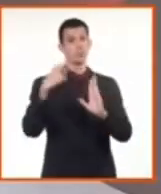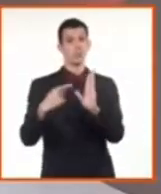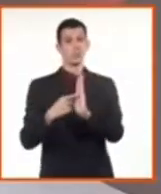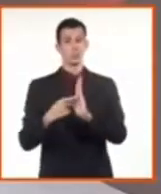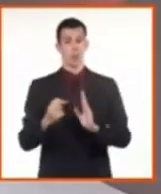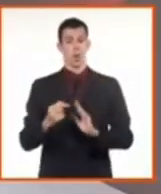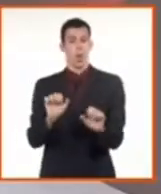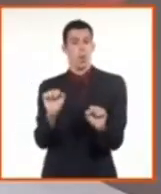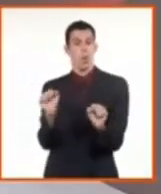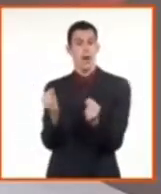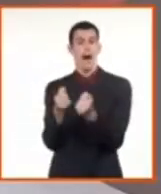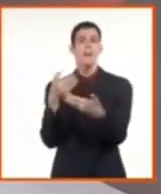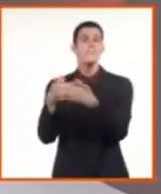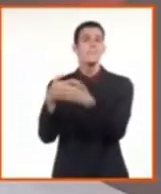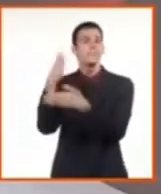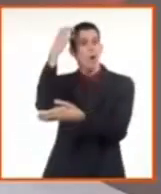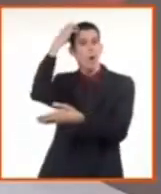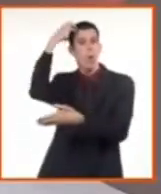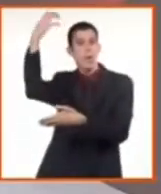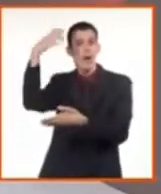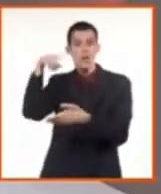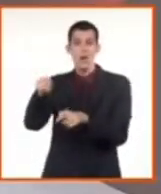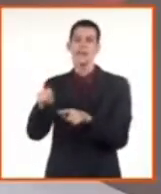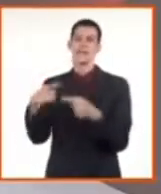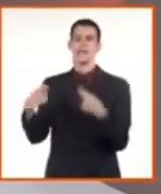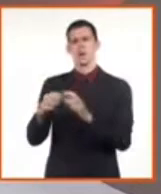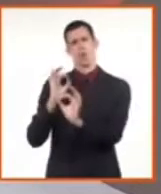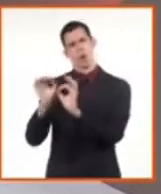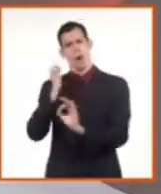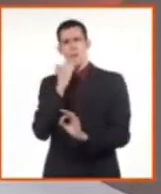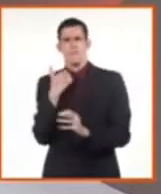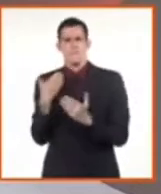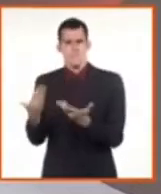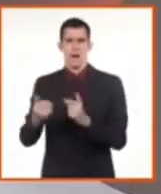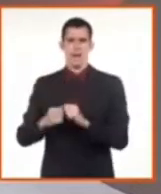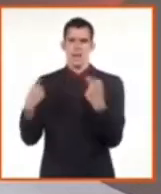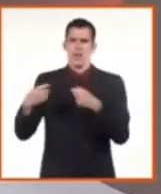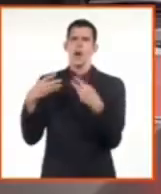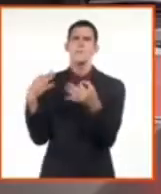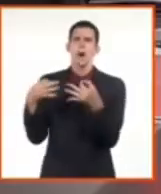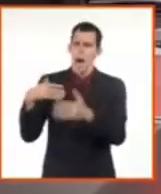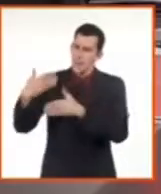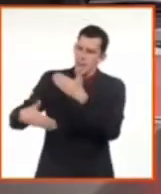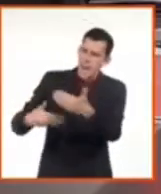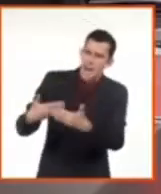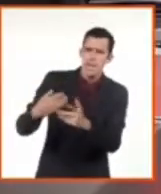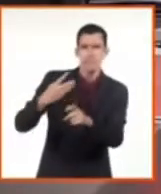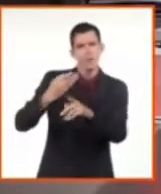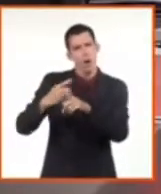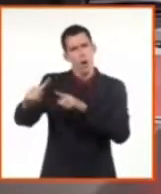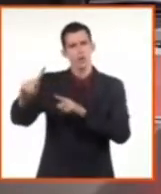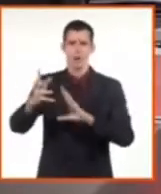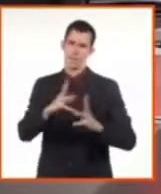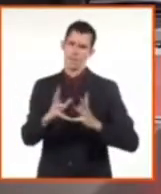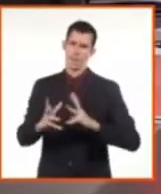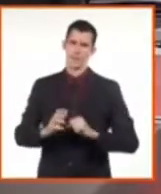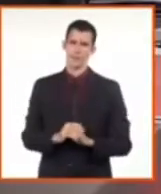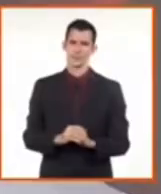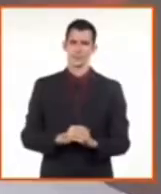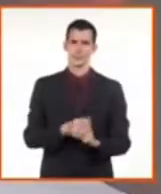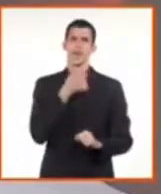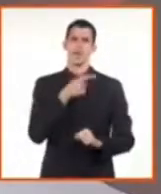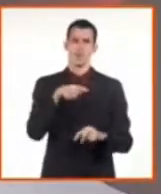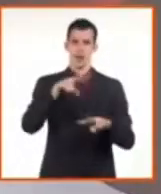especializados para ofrecer servicios de comercio exterior a las formas de gestión no estatal ya existen algunas aquí en la habana y